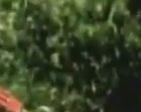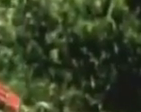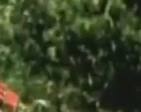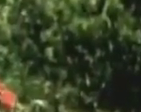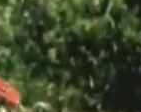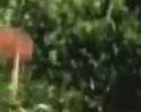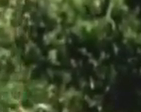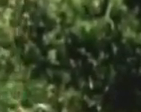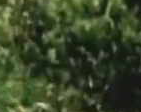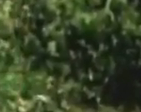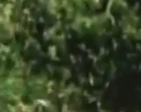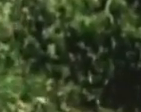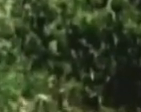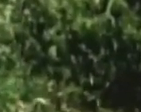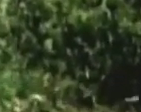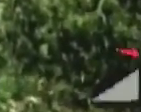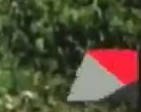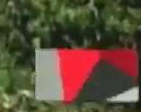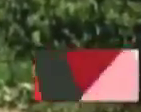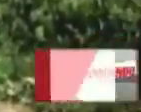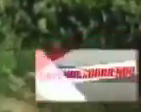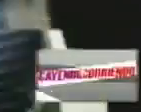¡Cántatela ahí, pues! ¡Cántatela ahí, pues! ¡Cántatela ahí, pues!